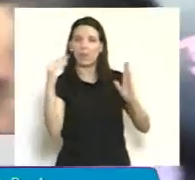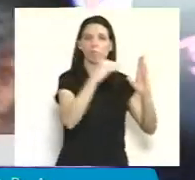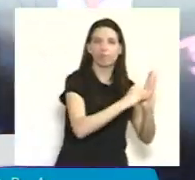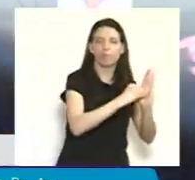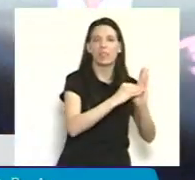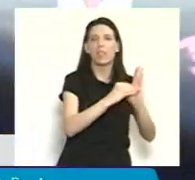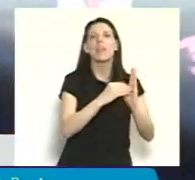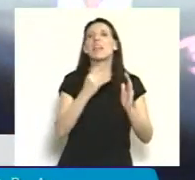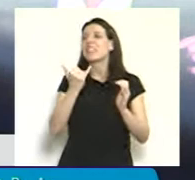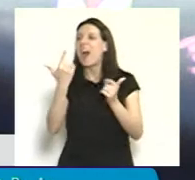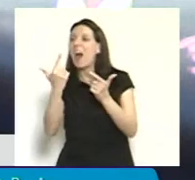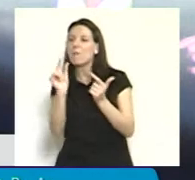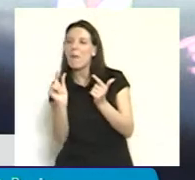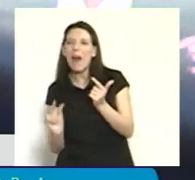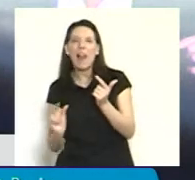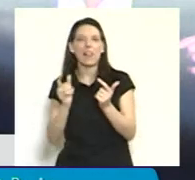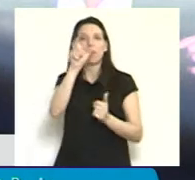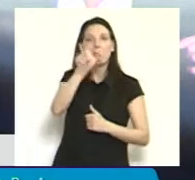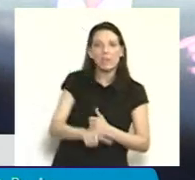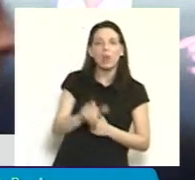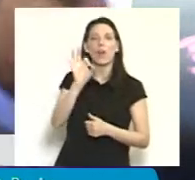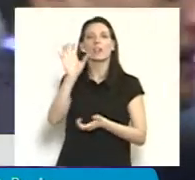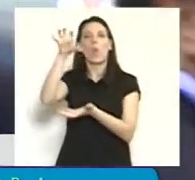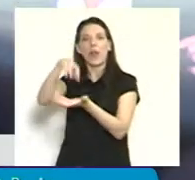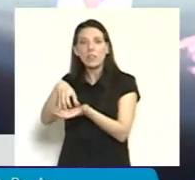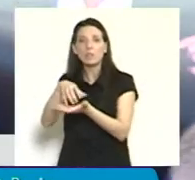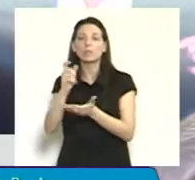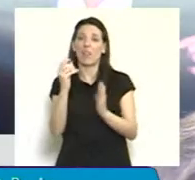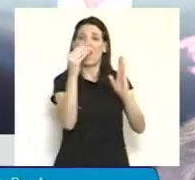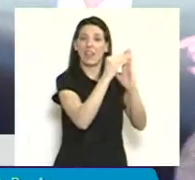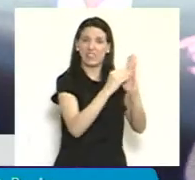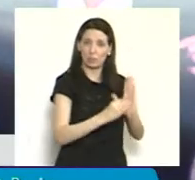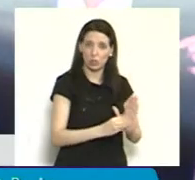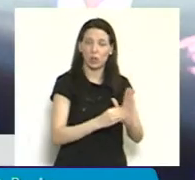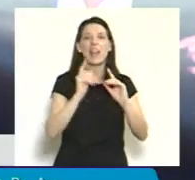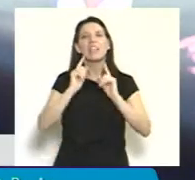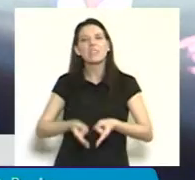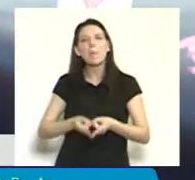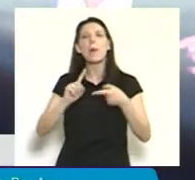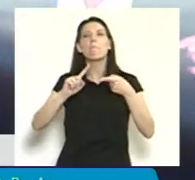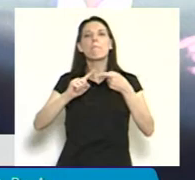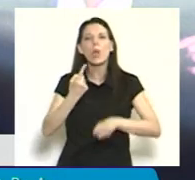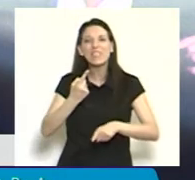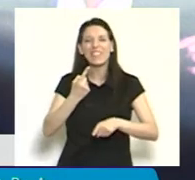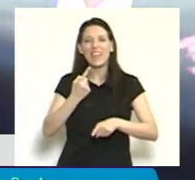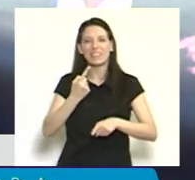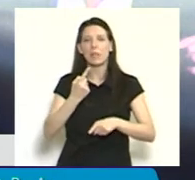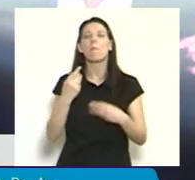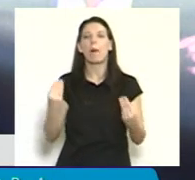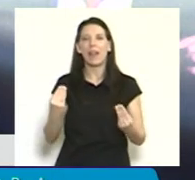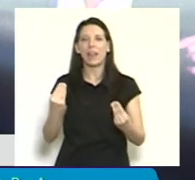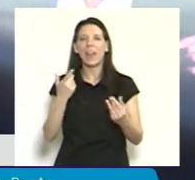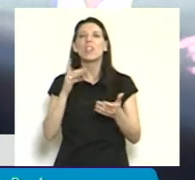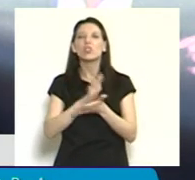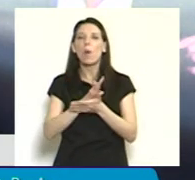materiales, actos y personas físicas y jurídicas, desarrollar políticas tendientes a reducir el circulante de armas